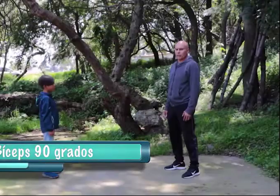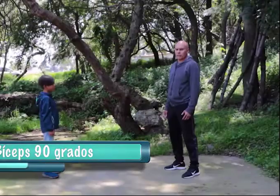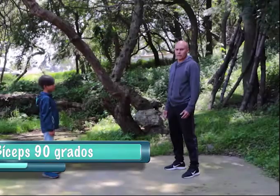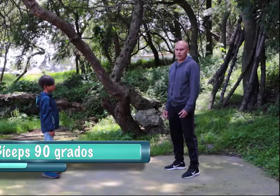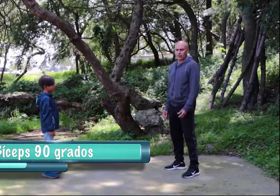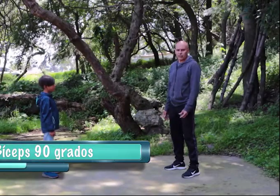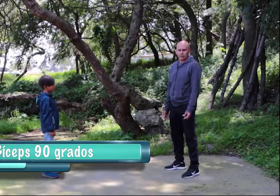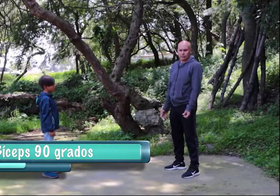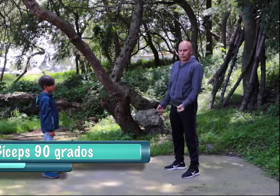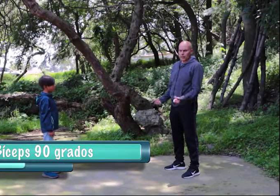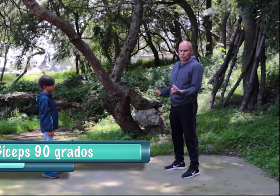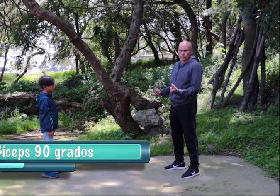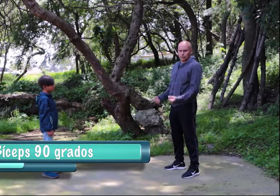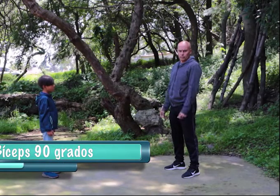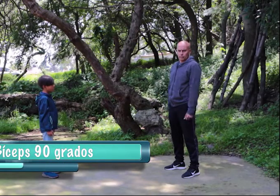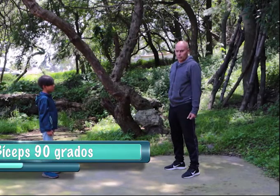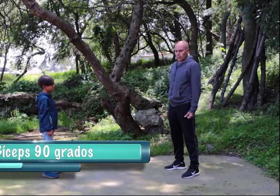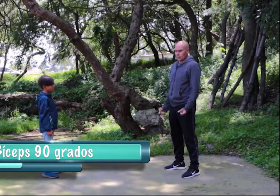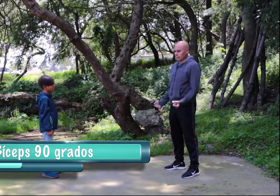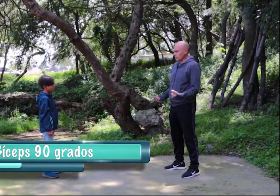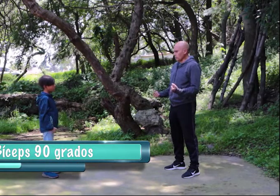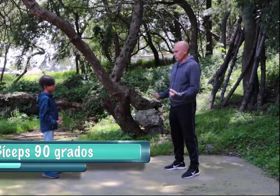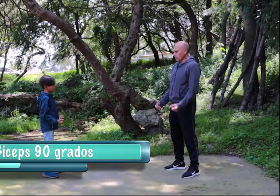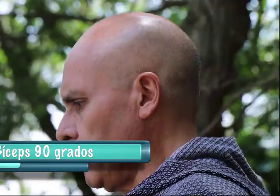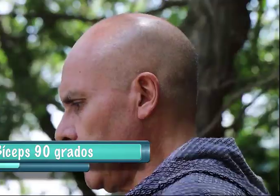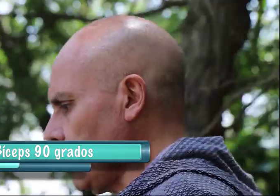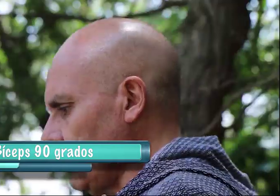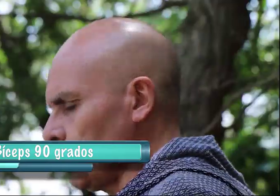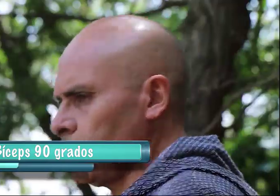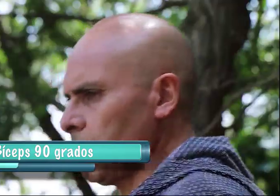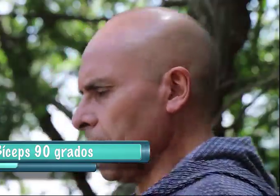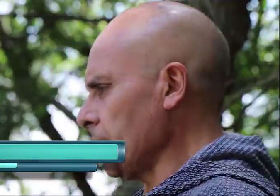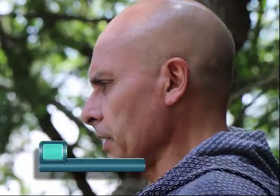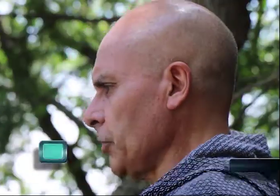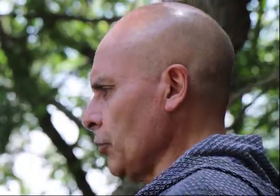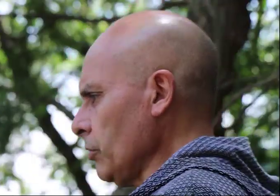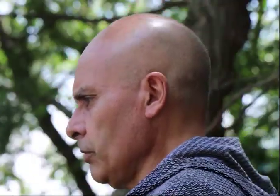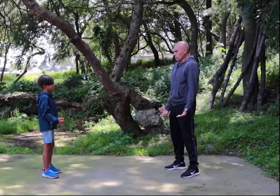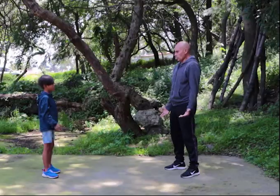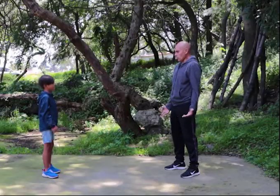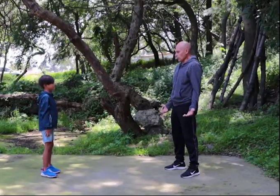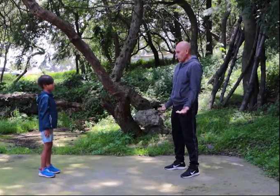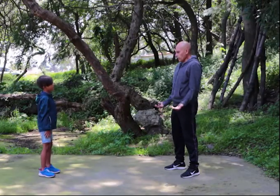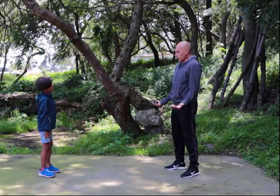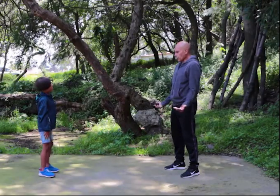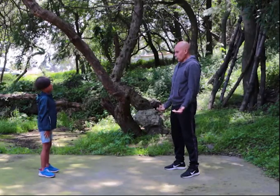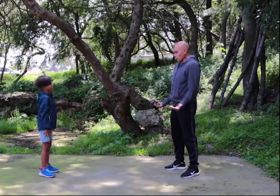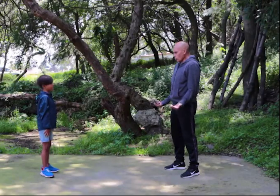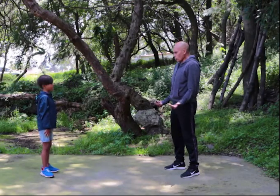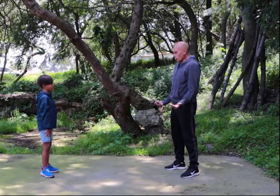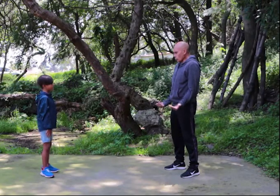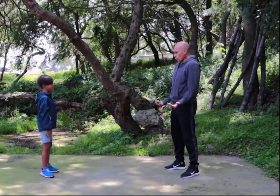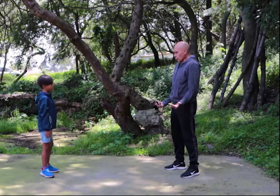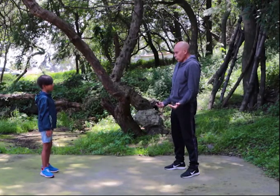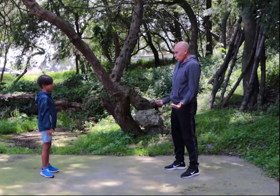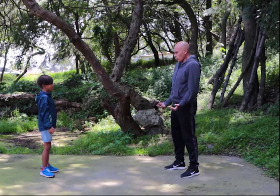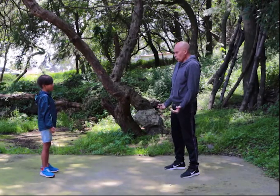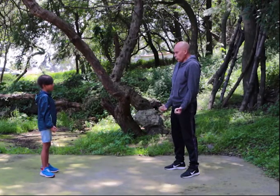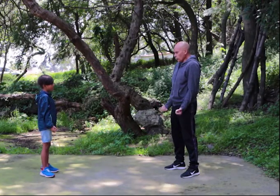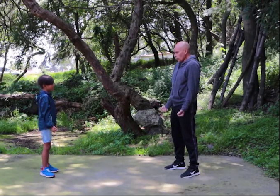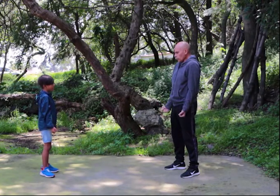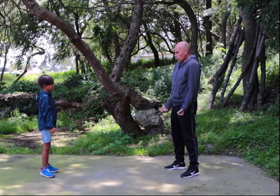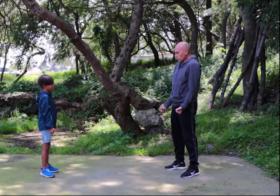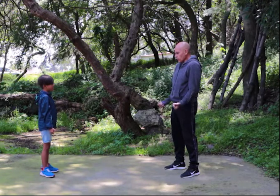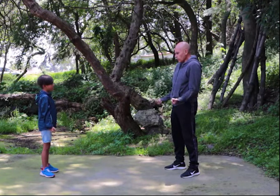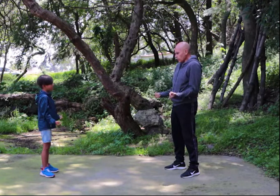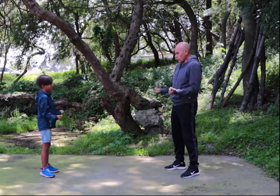Ahora vamos a trabajar el brazo de bíceps. Nos vamos a parar derechos, vamos a pegar los codos a nuestro